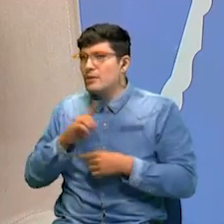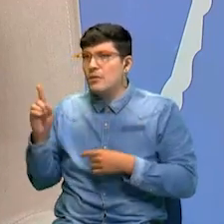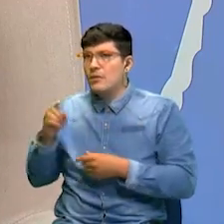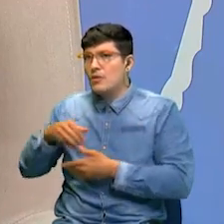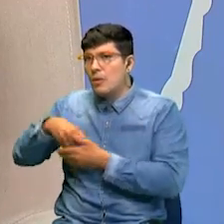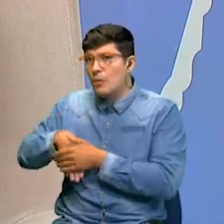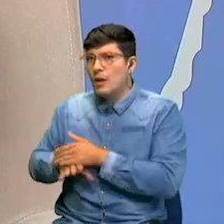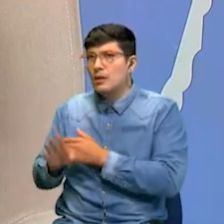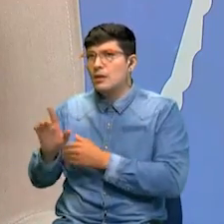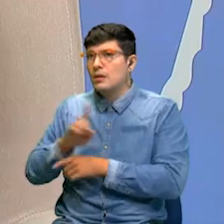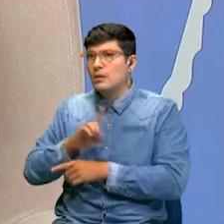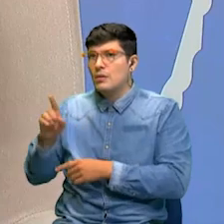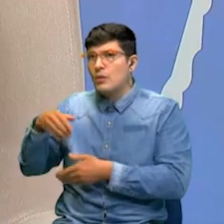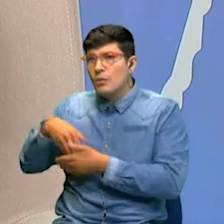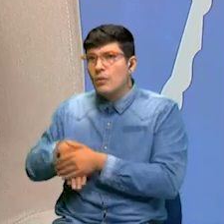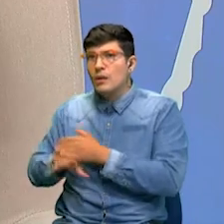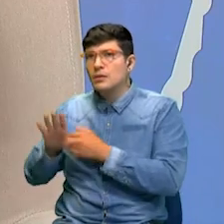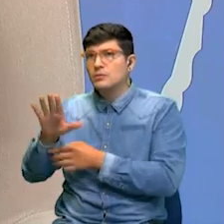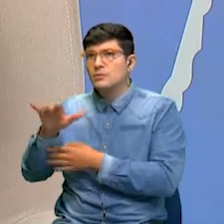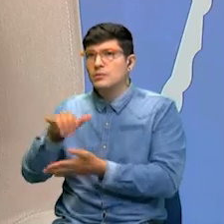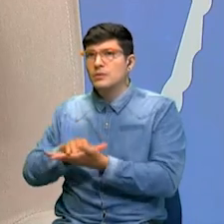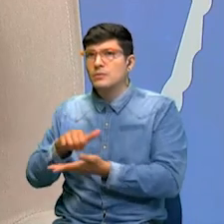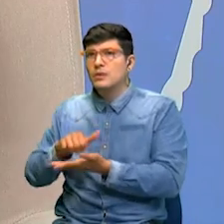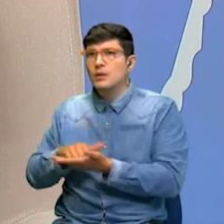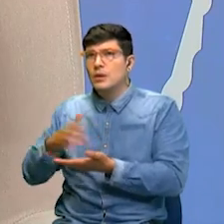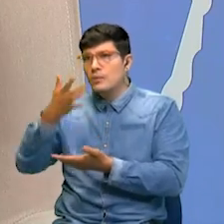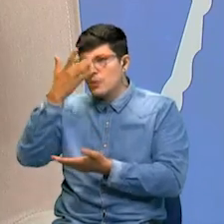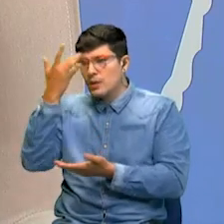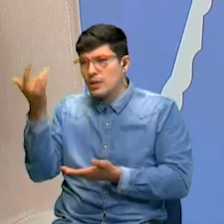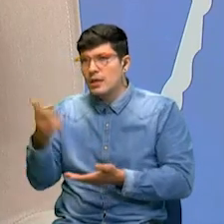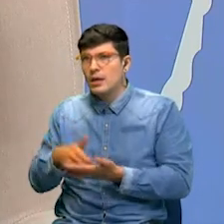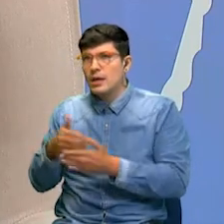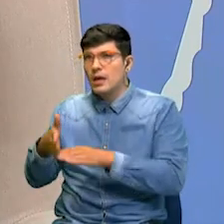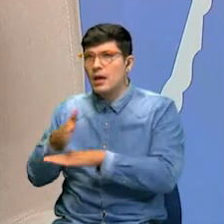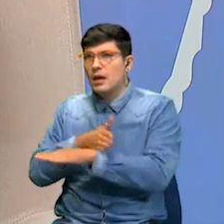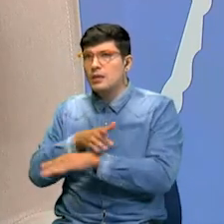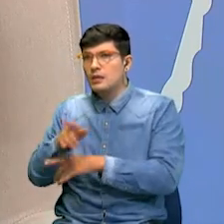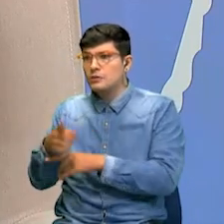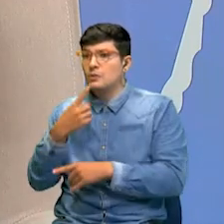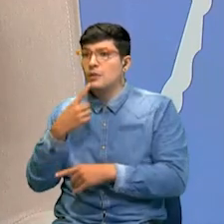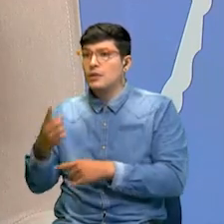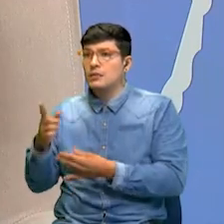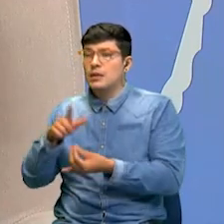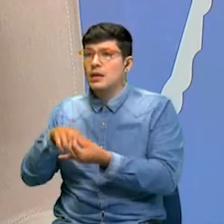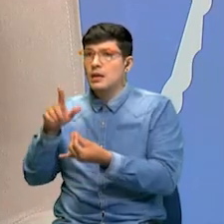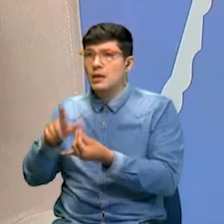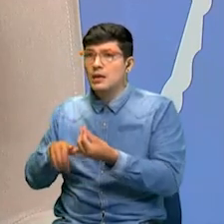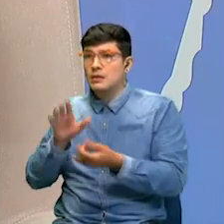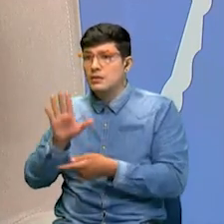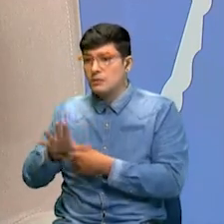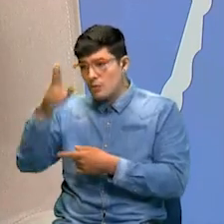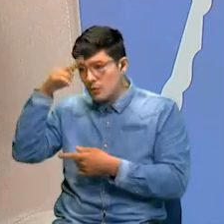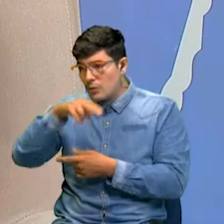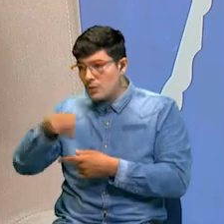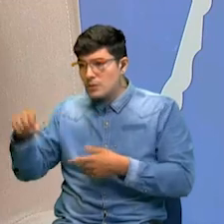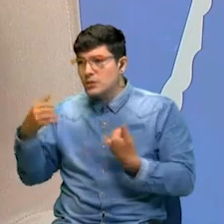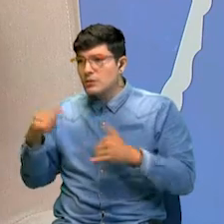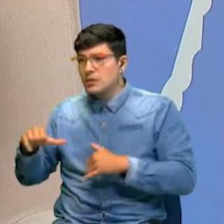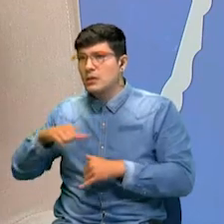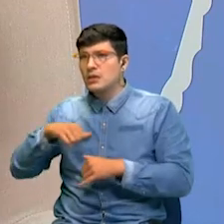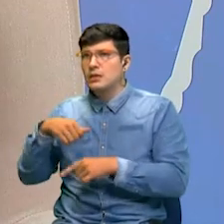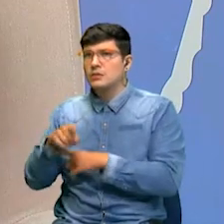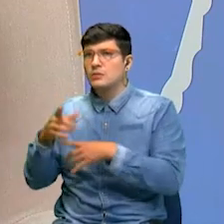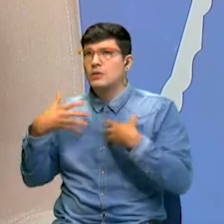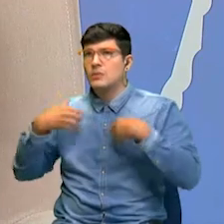usufructo. Sí. Resérvese el usufructo para que, porque como dice la doctora, ¿acaso se han visto los hijos ya teniendo la propiedad? Ay, no, mamá, usted